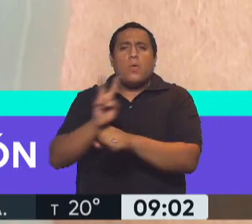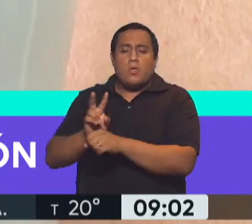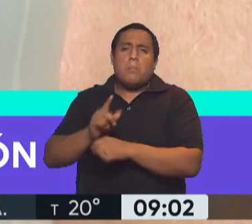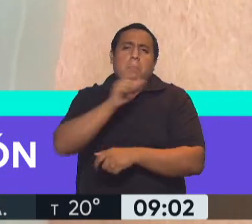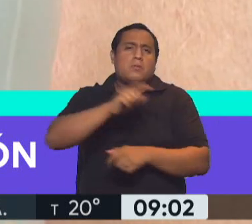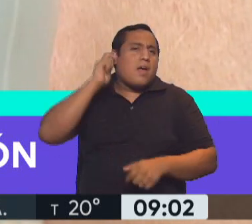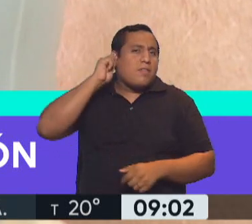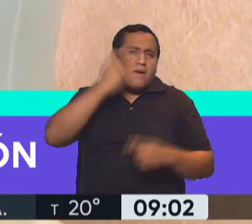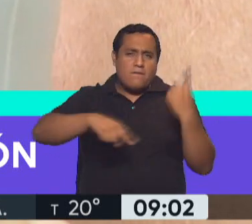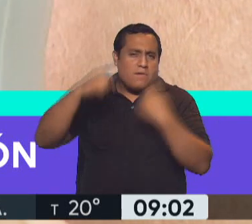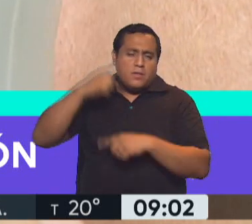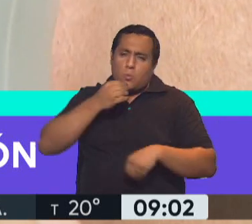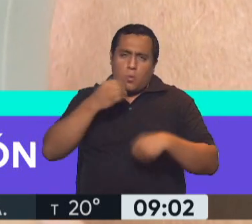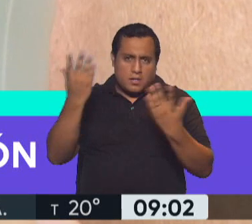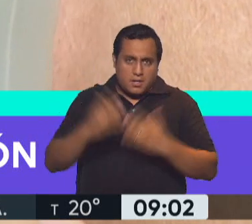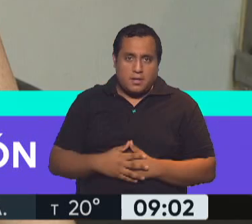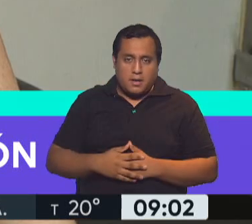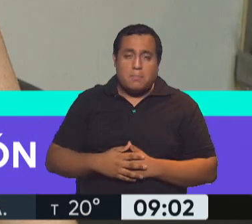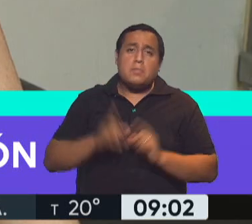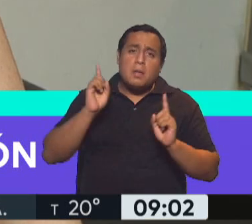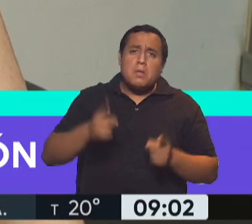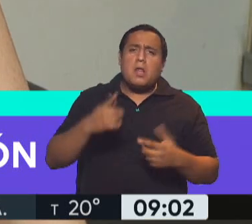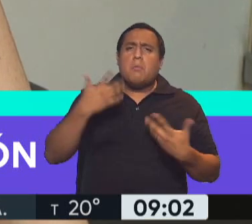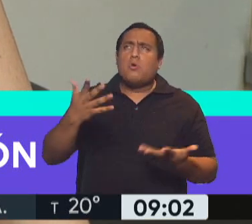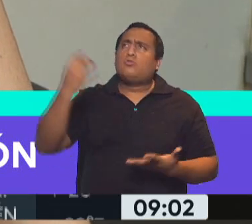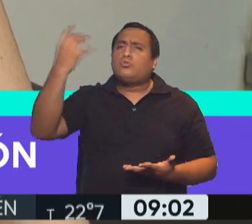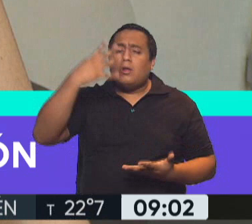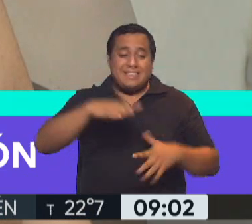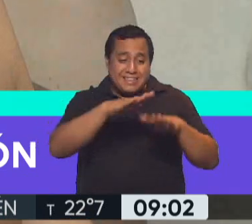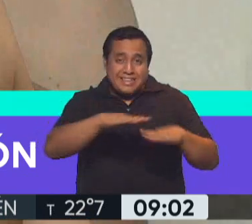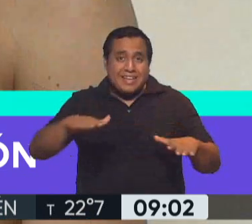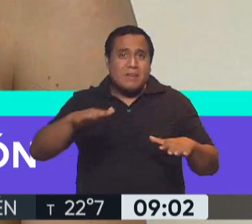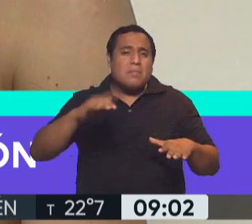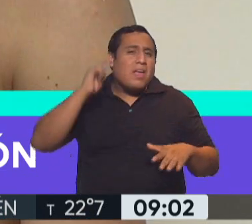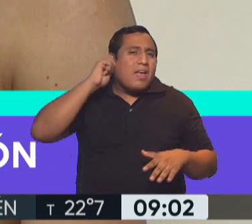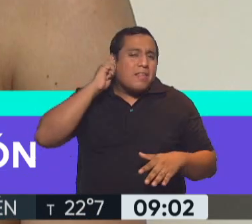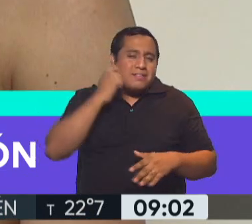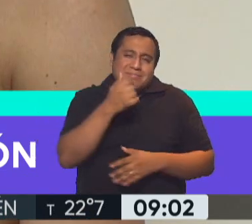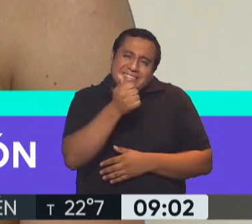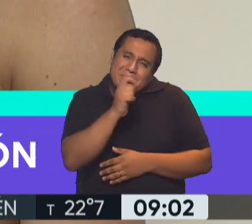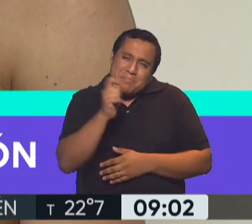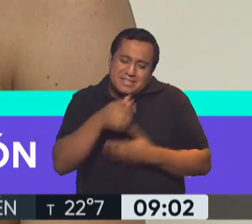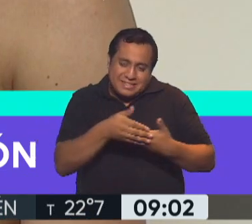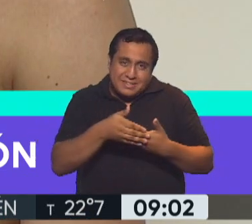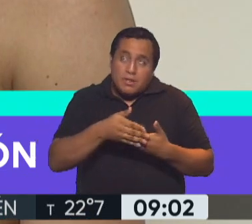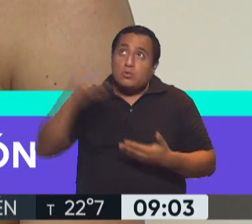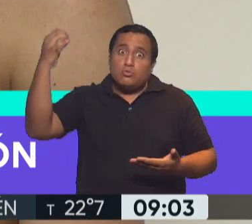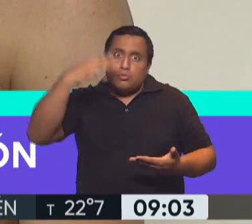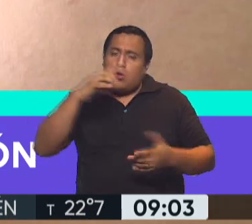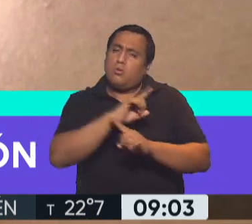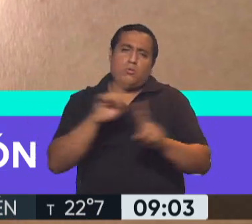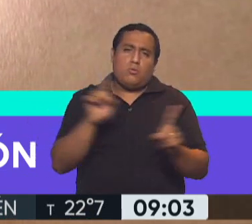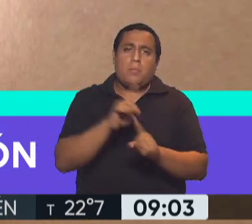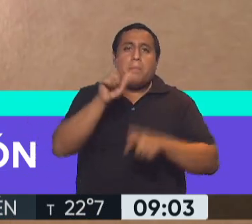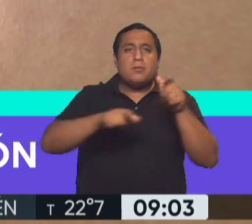edad. Se recomienda no exponer al sol a los niños menores de los 6 meses y las personas mayores también